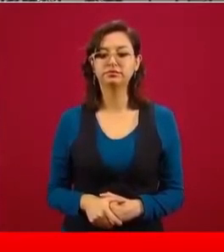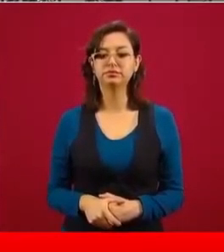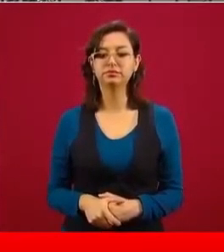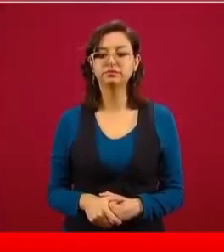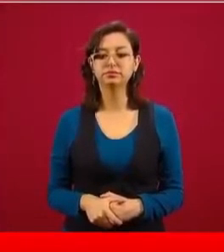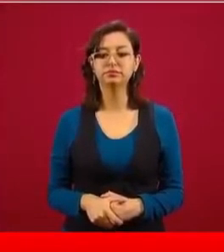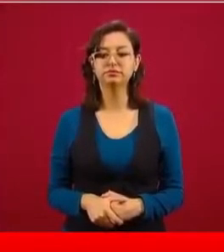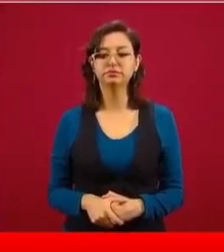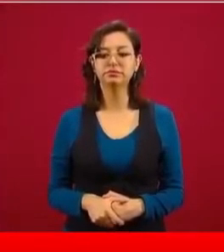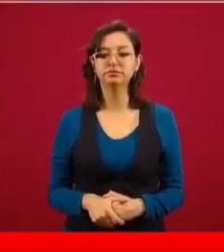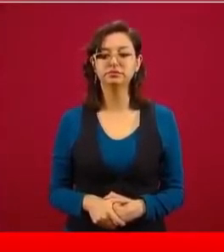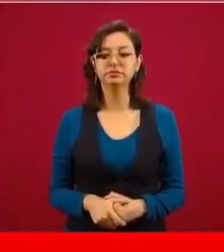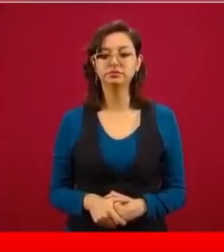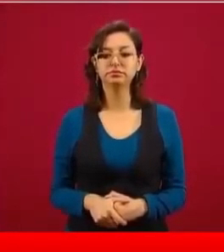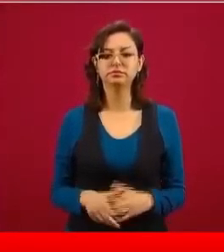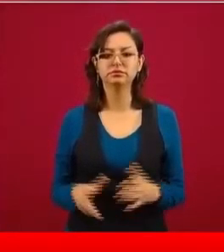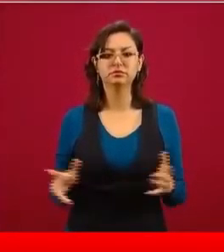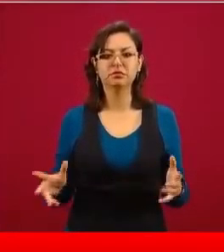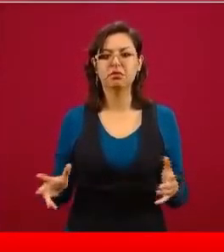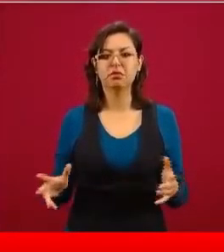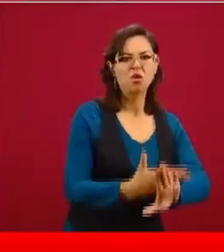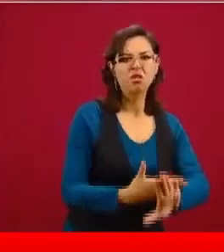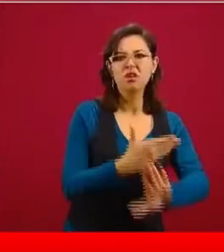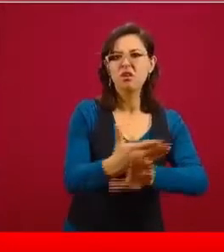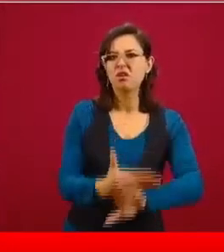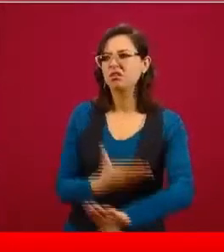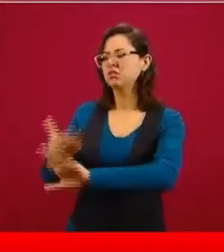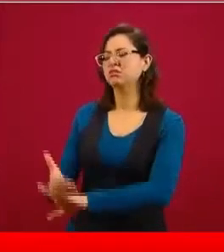interés de perjudicar a nadie.